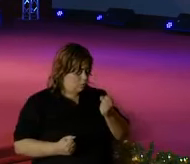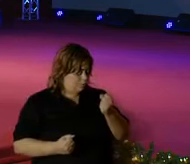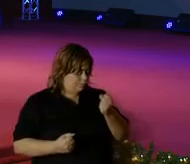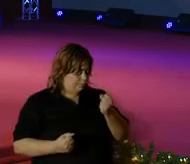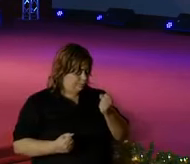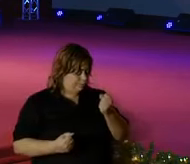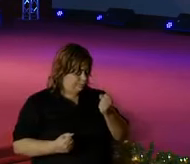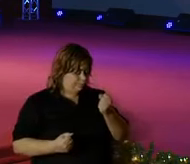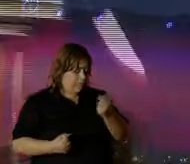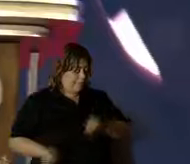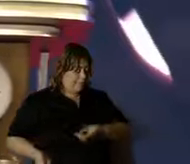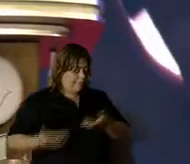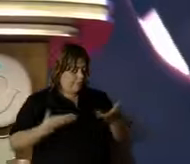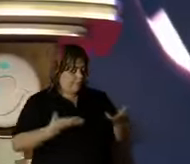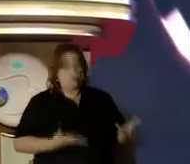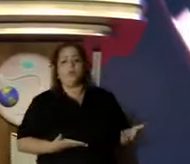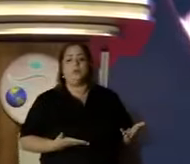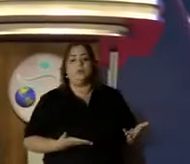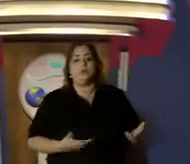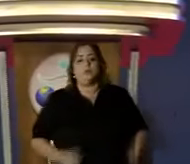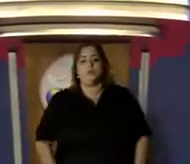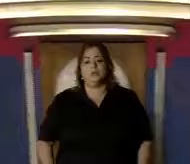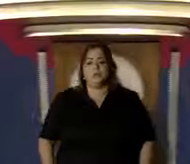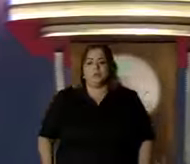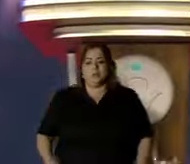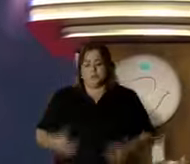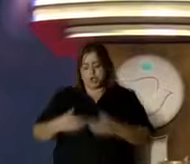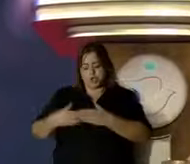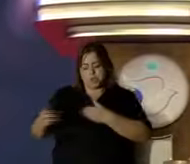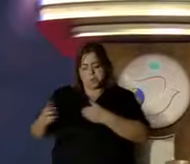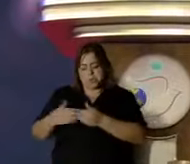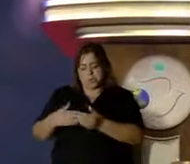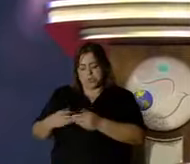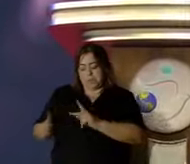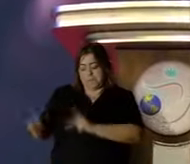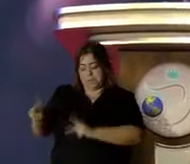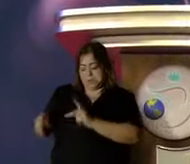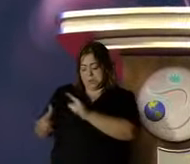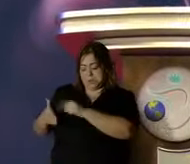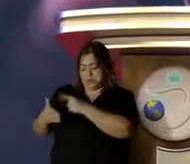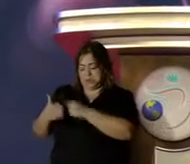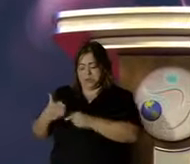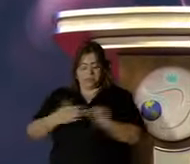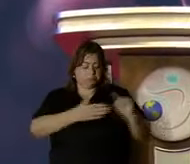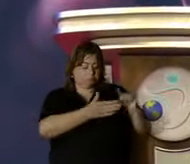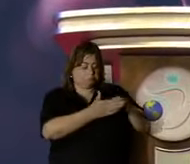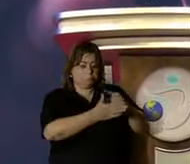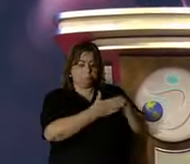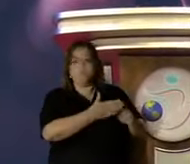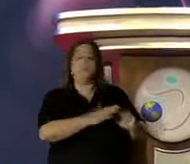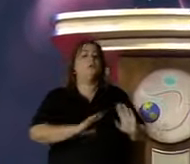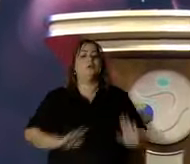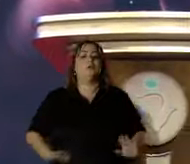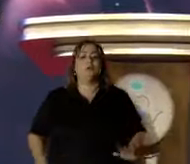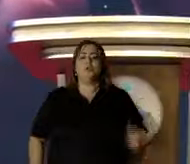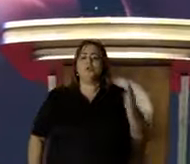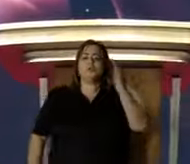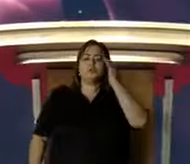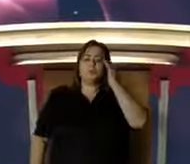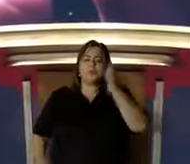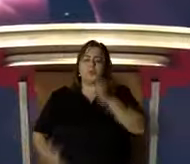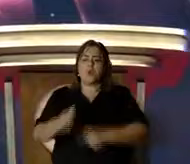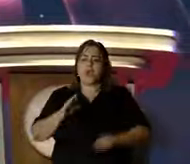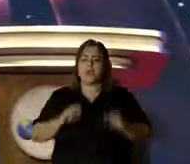los osados, ay hermano, aunque te empujen, sigue, aunque te critiquen, sigue. Yo sé de qué te hablo, yo sé de lo que